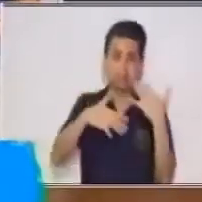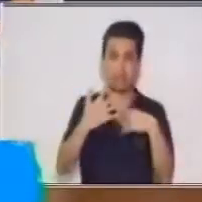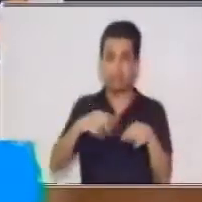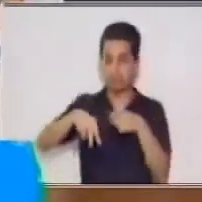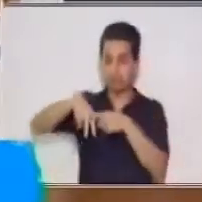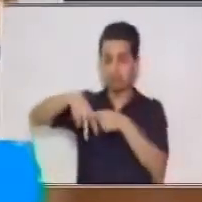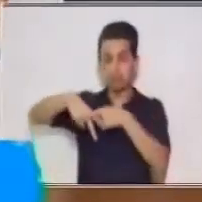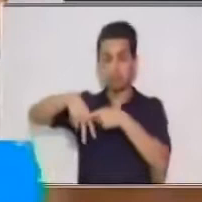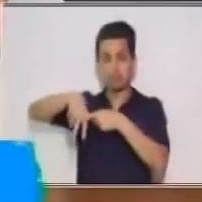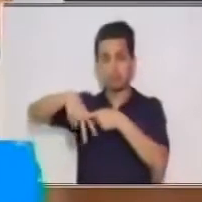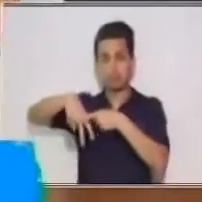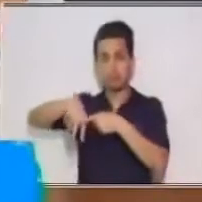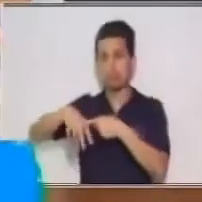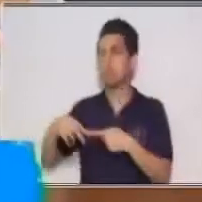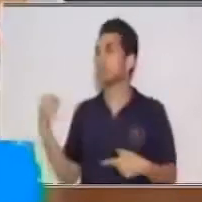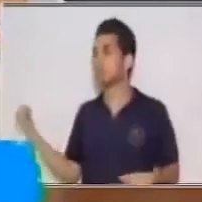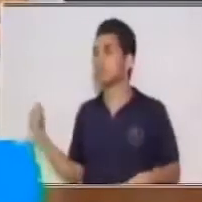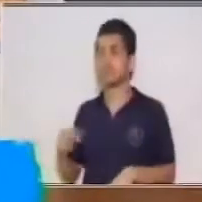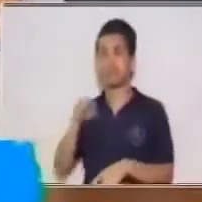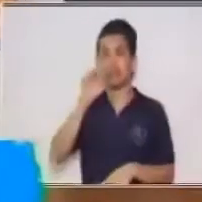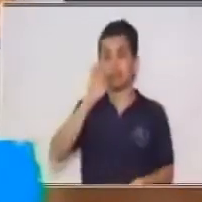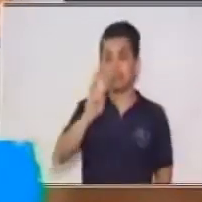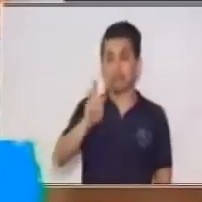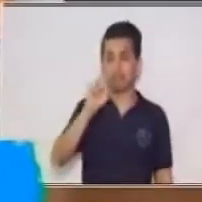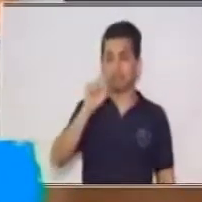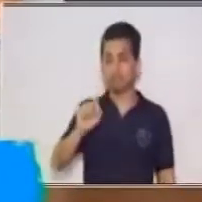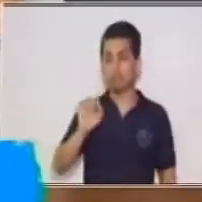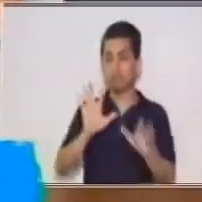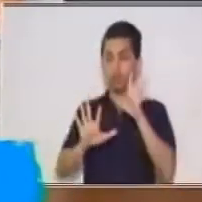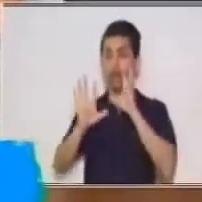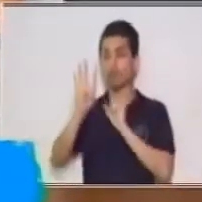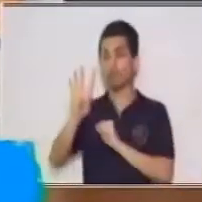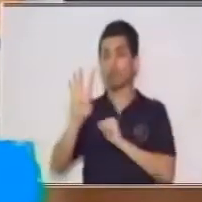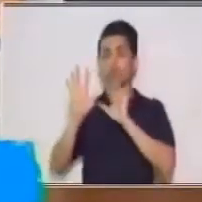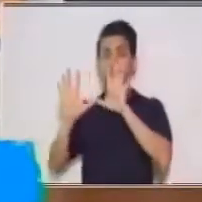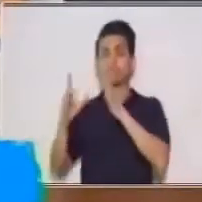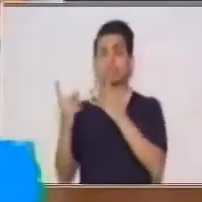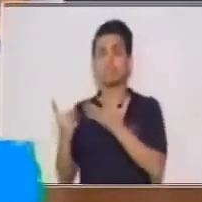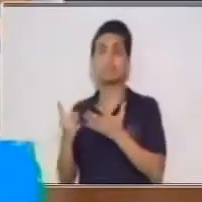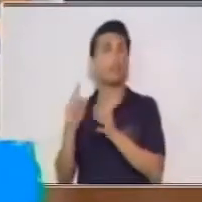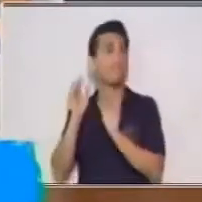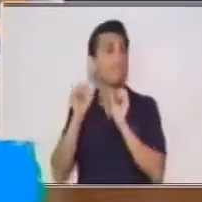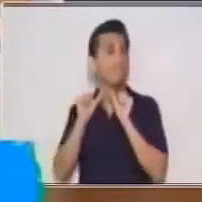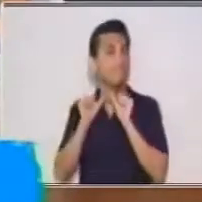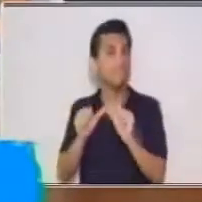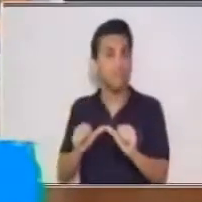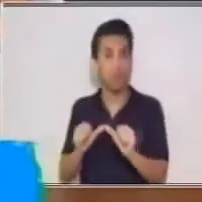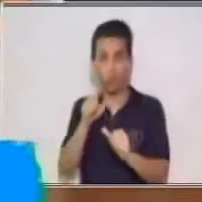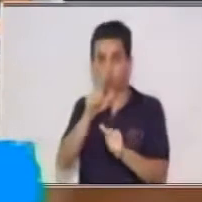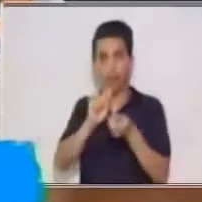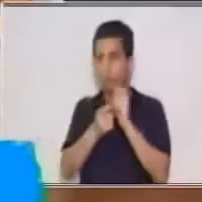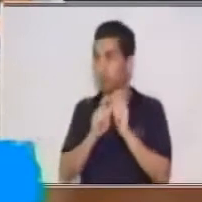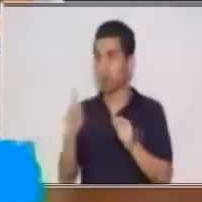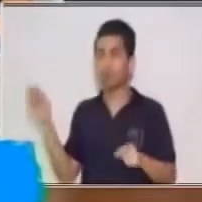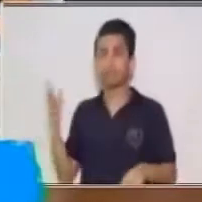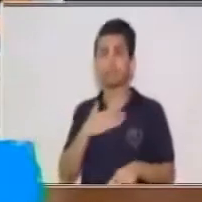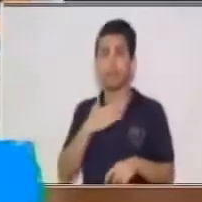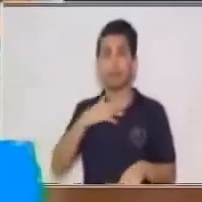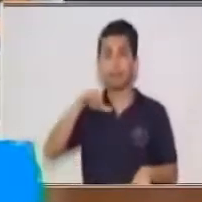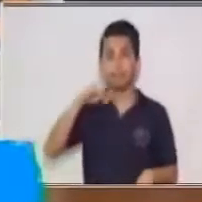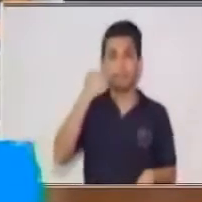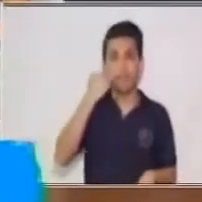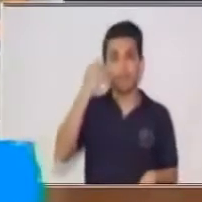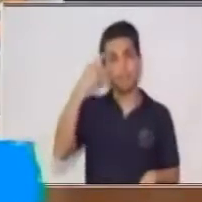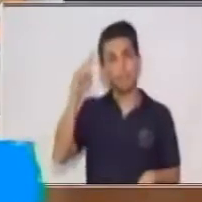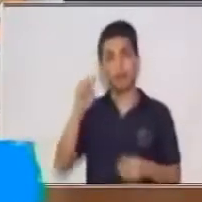va a ser 2 algo, no. Esta medida es fija, no la puedes cambiar. 3.1416. Si no la